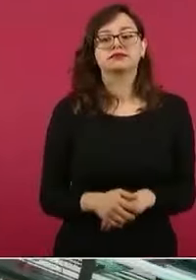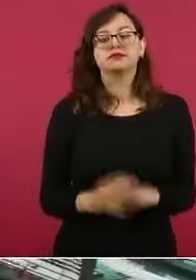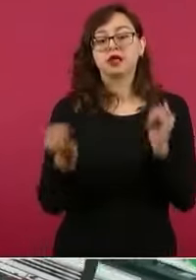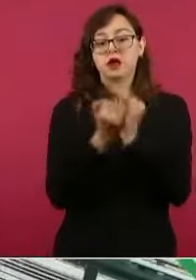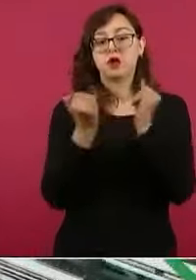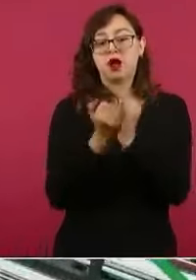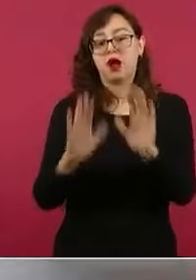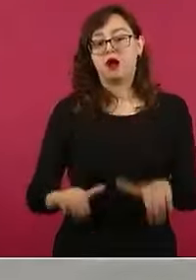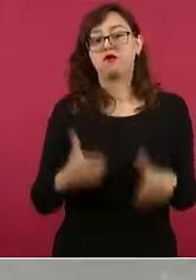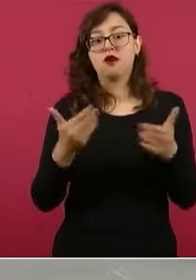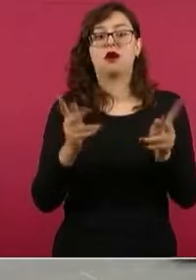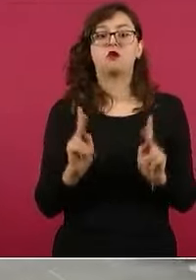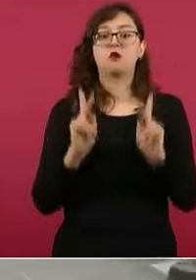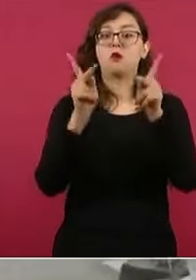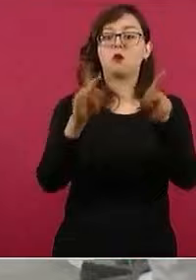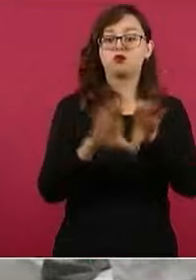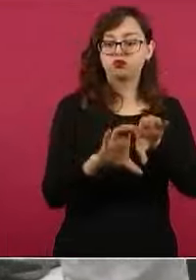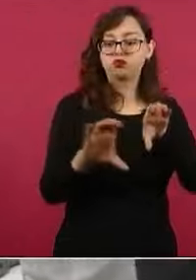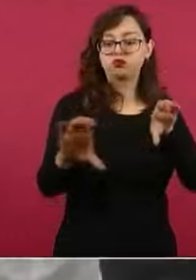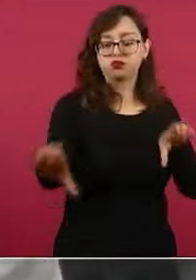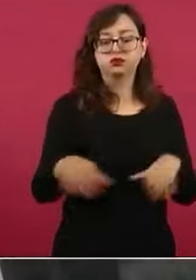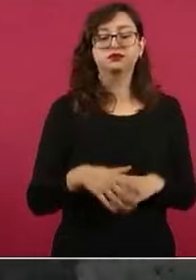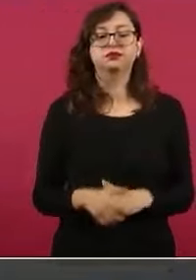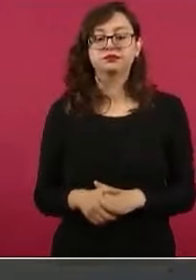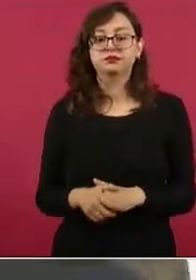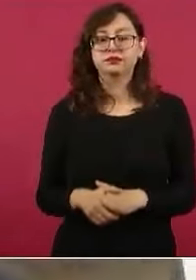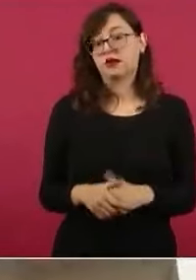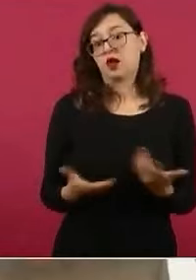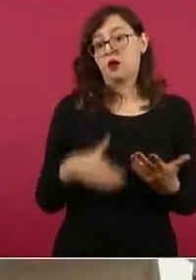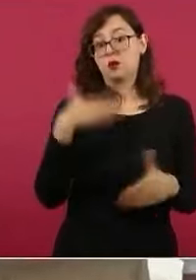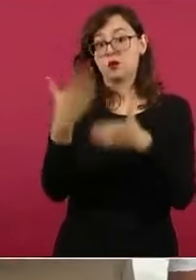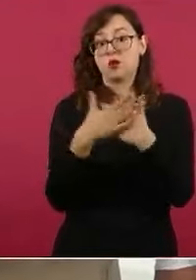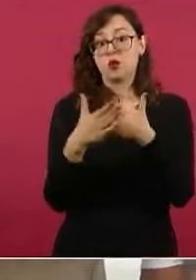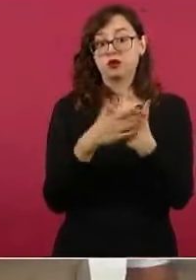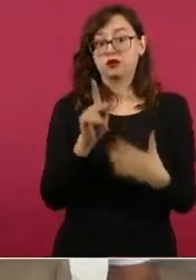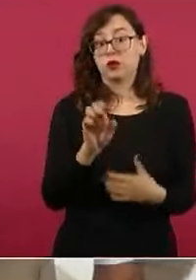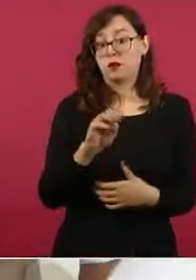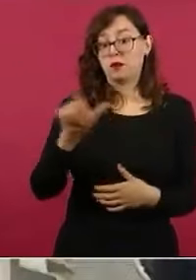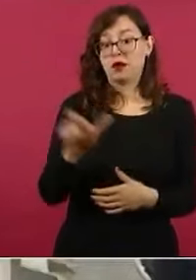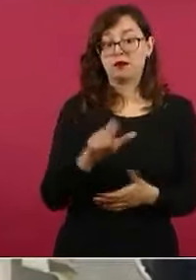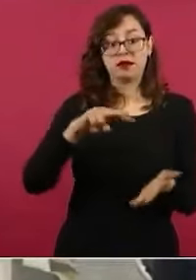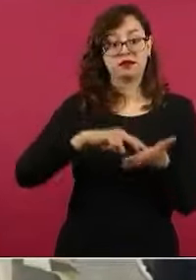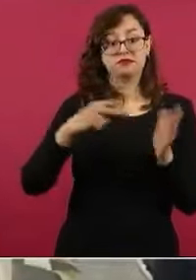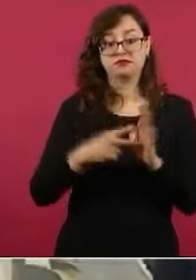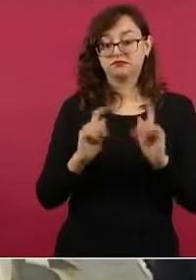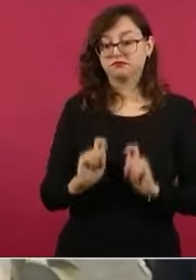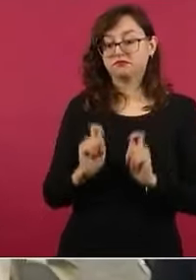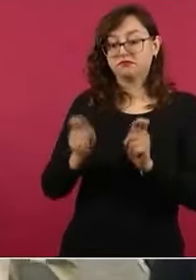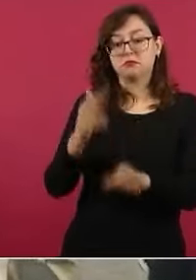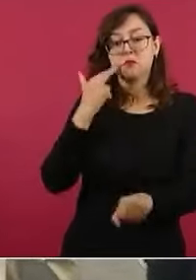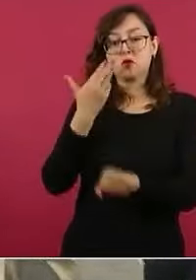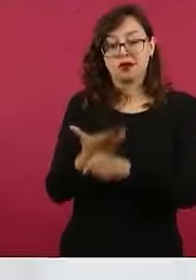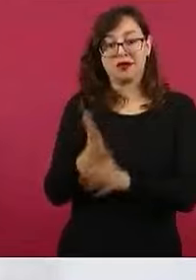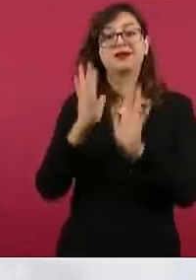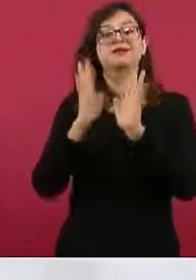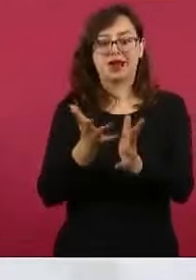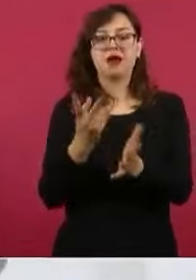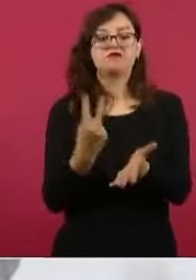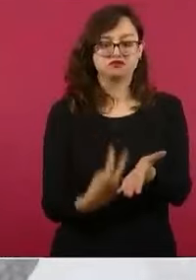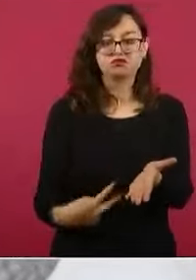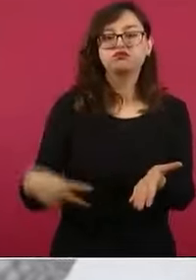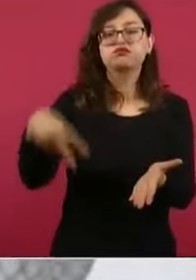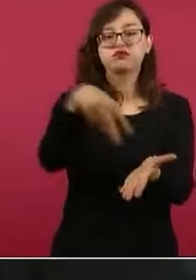y puentes. Los ingenieros de Pemex, que tendrán la gran responsabilidad de la jefatura de las 17 plantas químicas, ya se encuentran en sitio, al igual